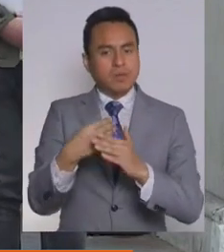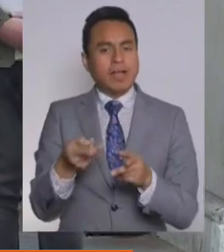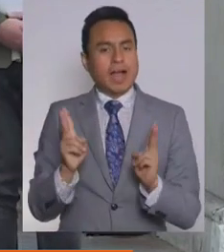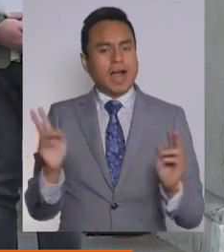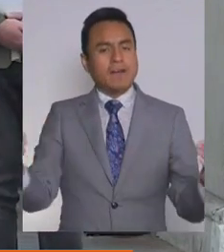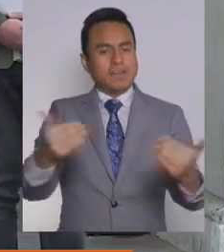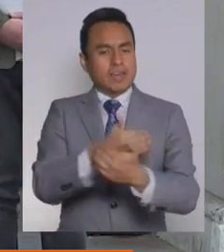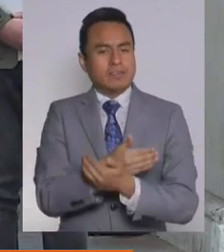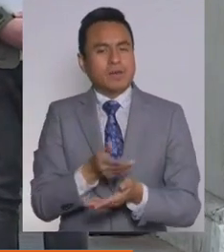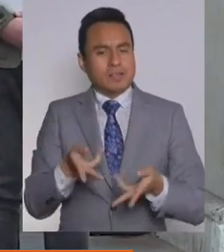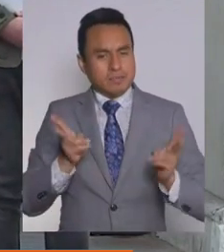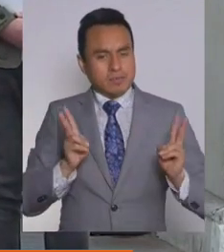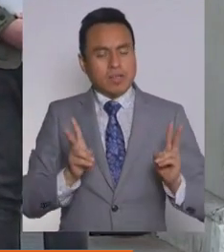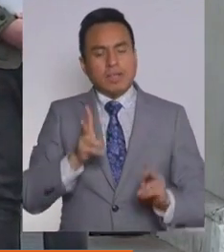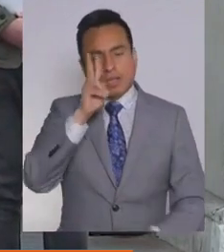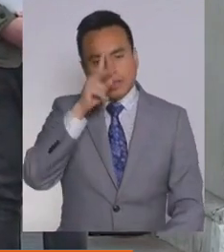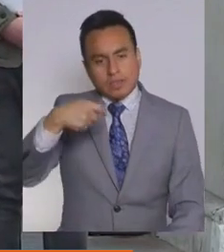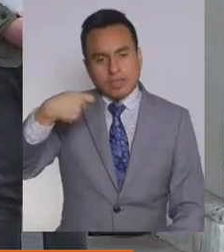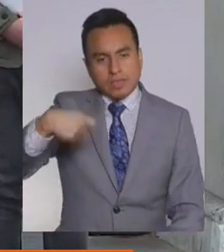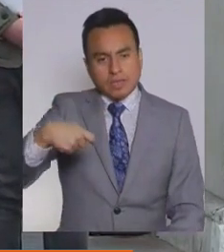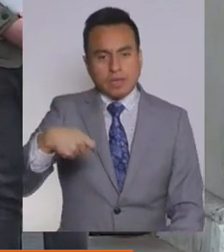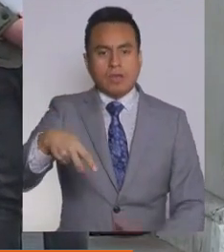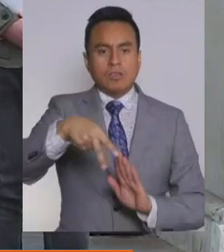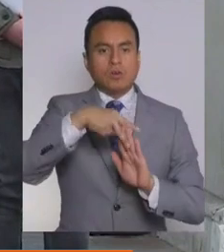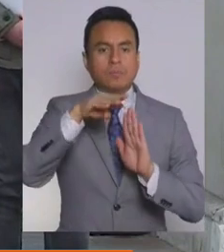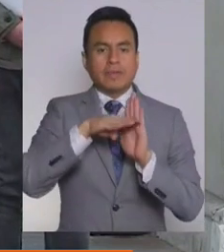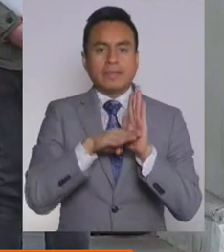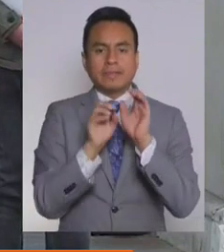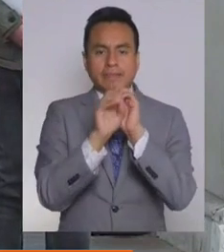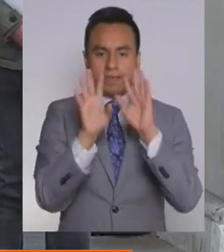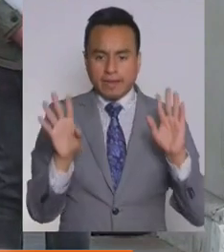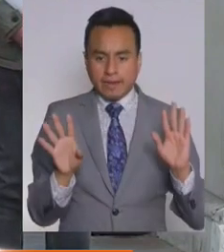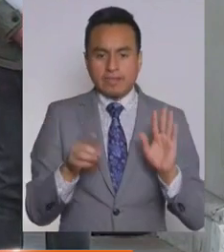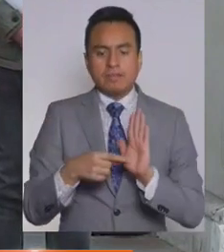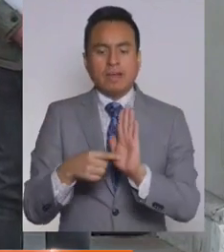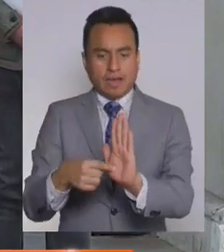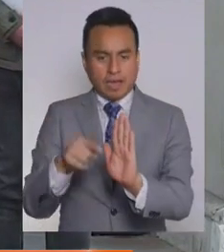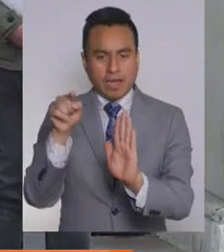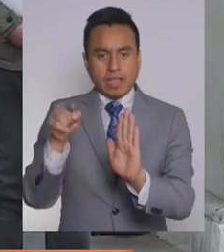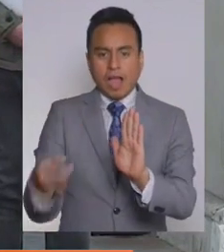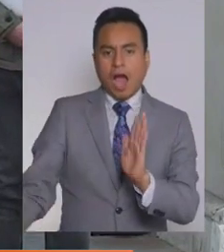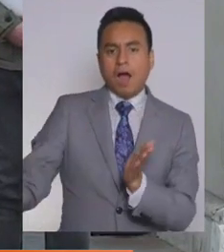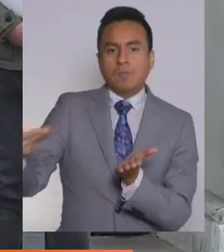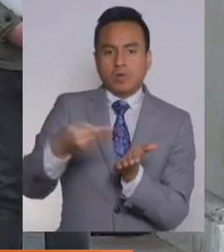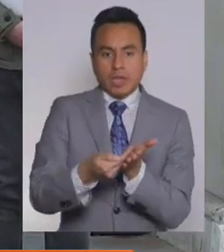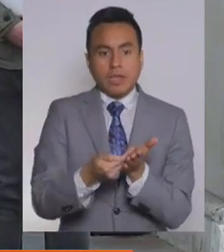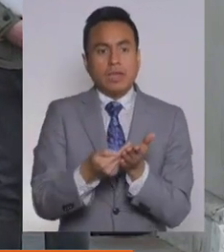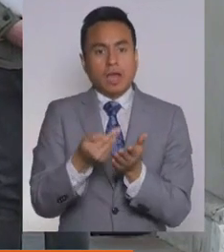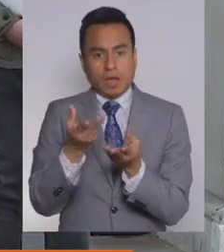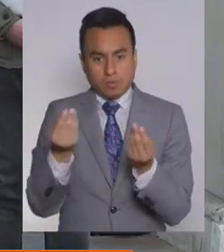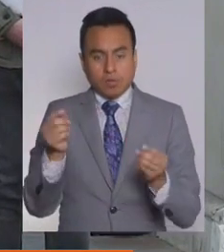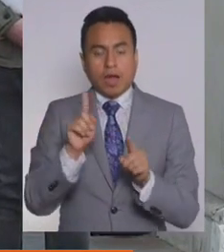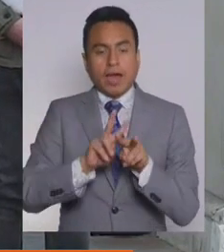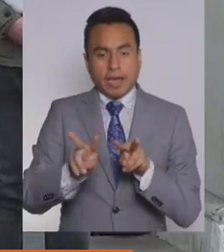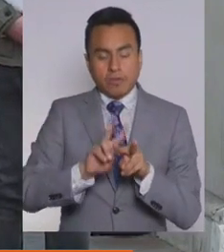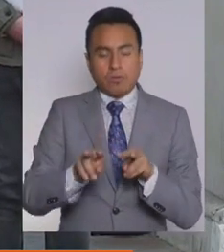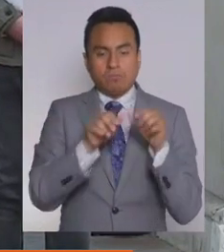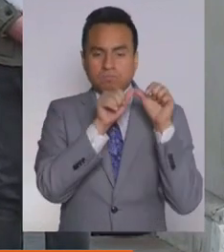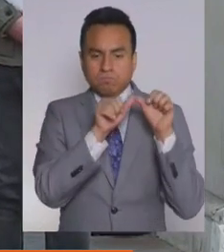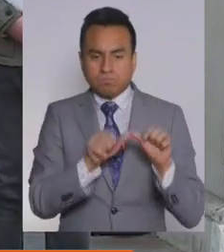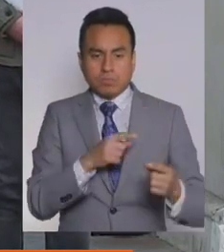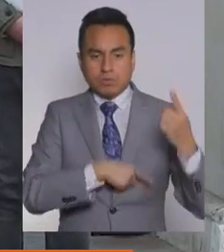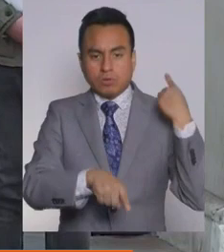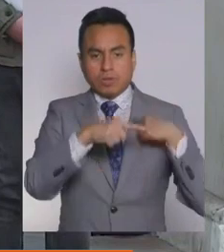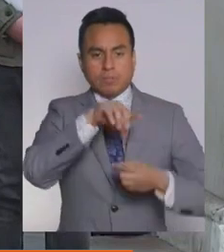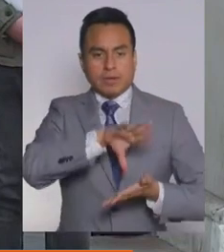brazos abiertos, pero se les reciba dignamente, con normas claras para que puedan aportar como lo han hecho permanentemente a lo largo de la